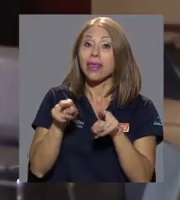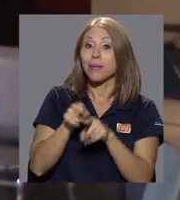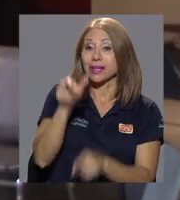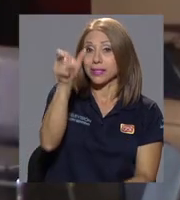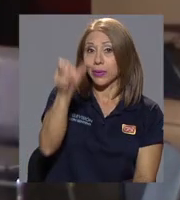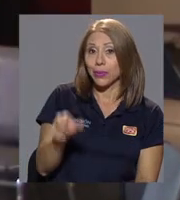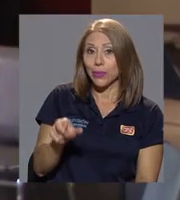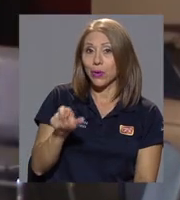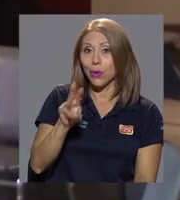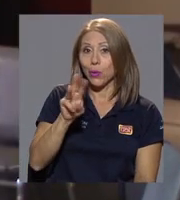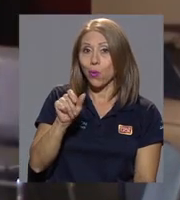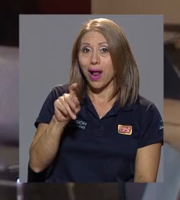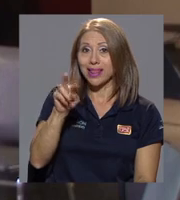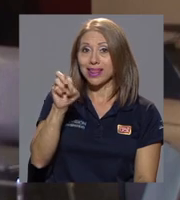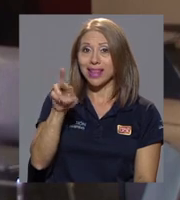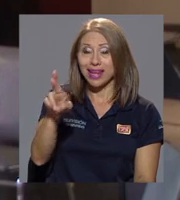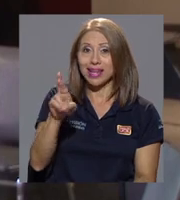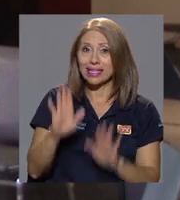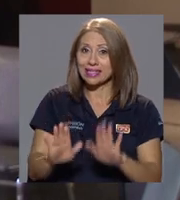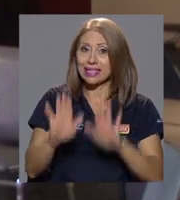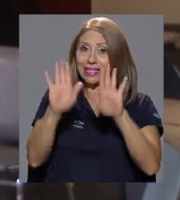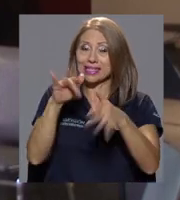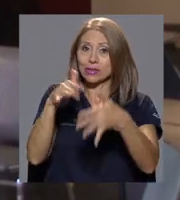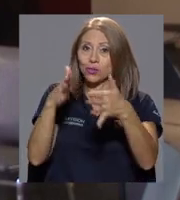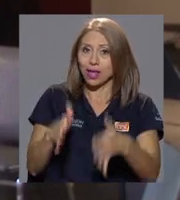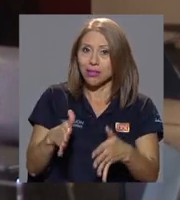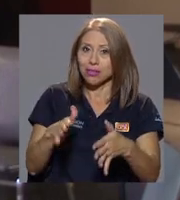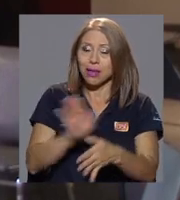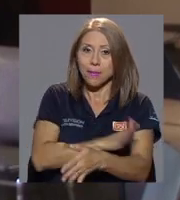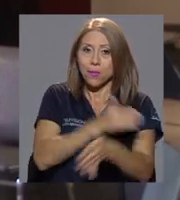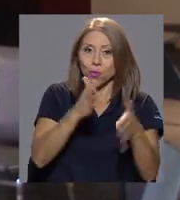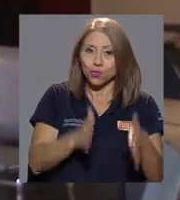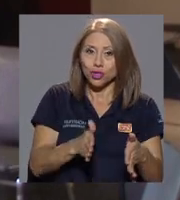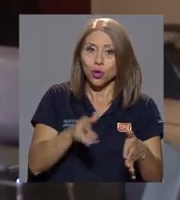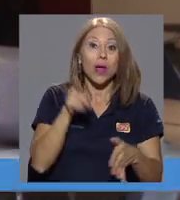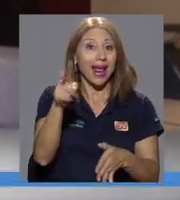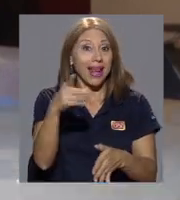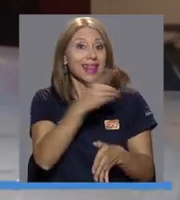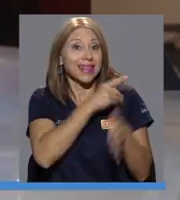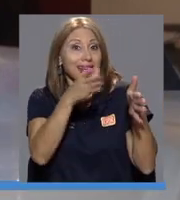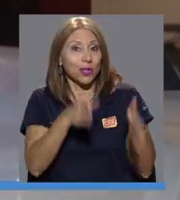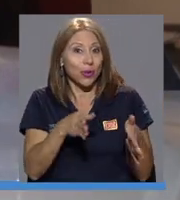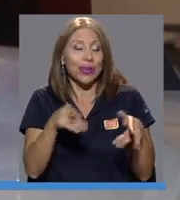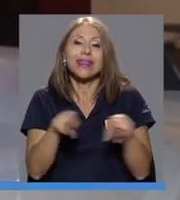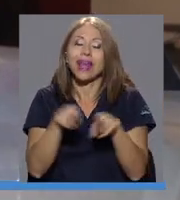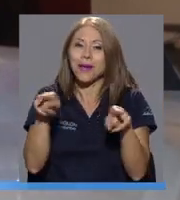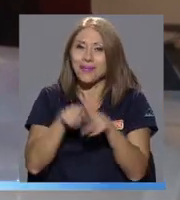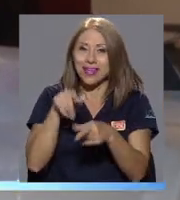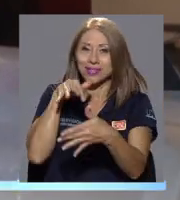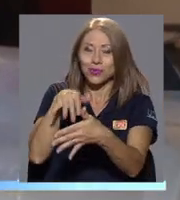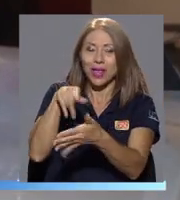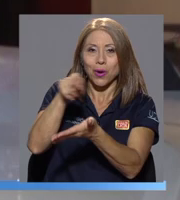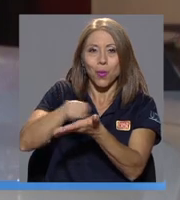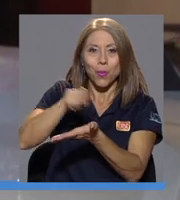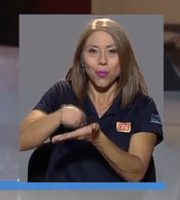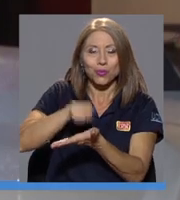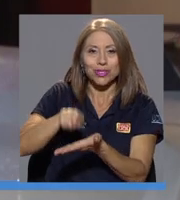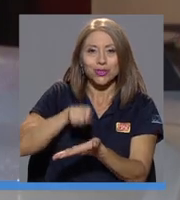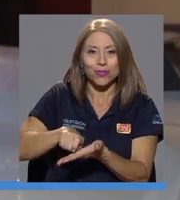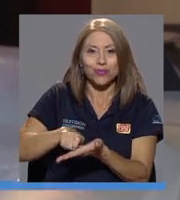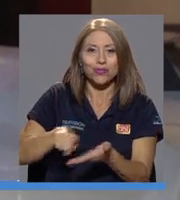gran estudiante, un gran músico, ¿verdad? Él es, además de director, también es estudiante de composición y